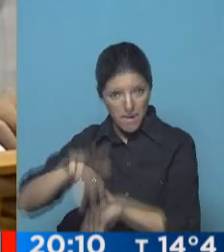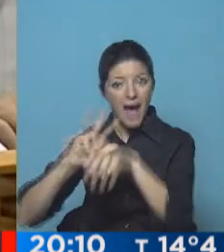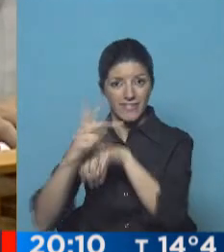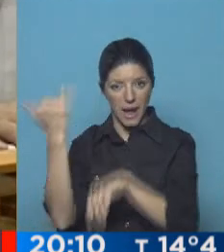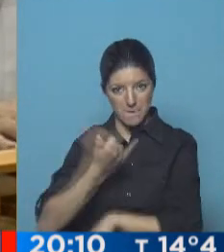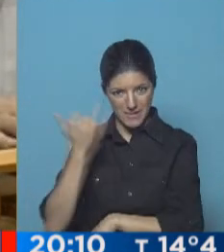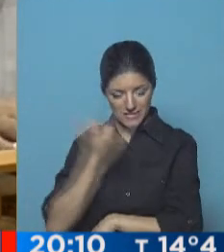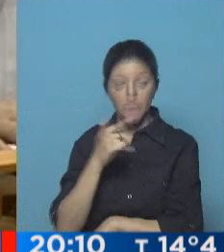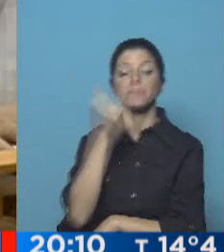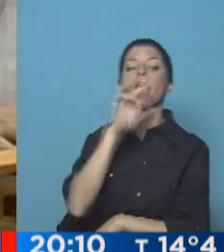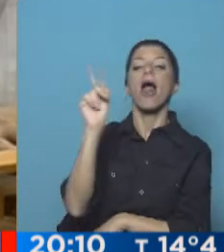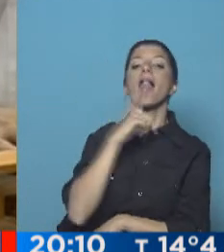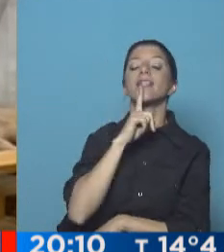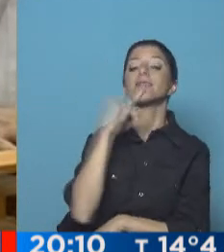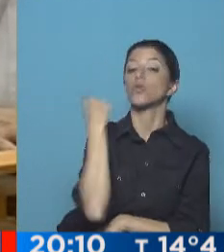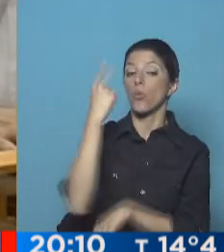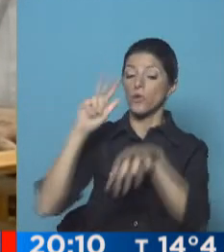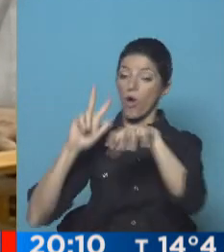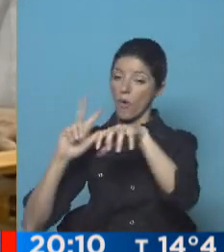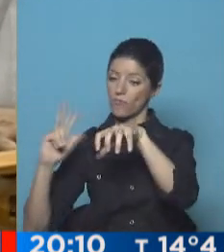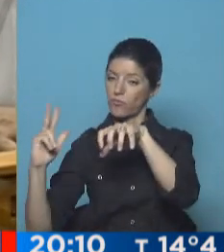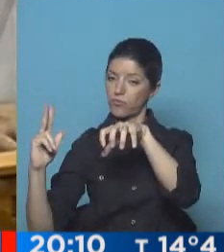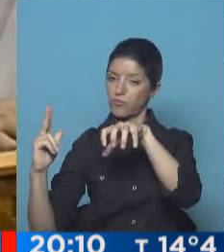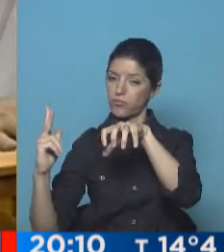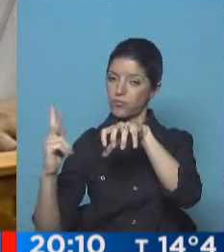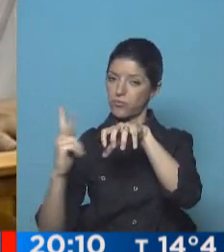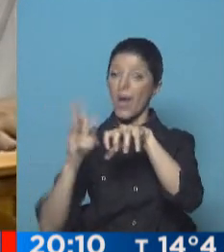ARSAT-1 orbita la Tierra y espera